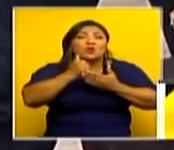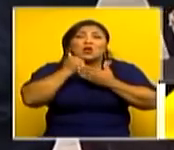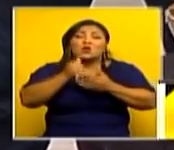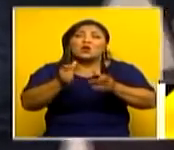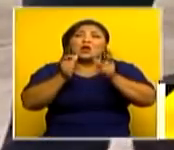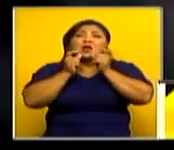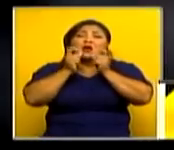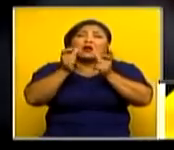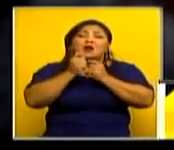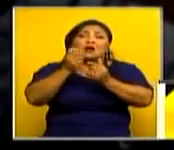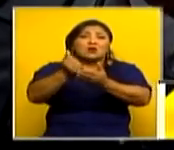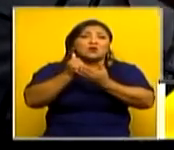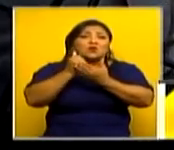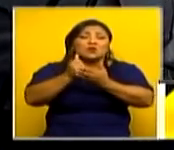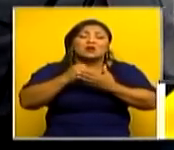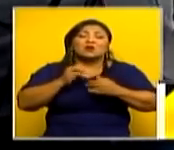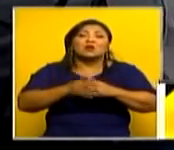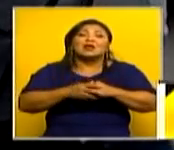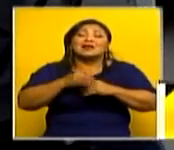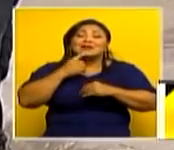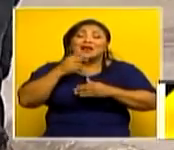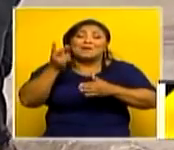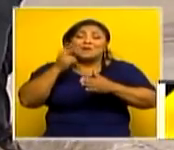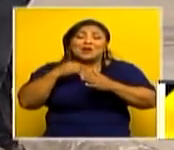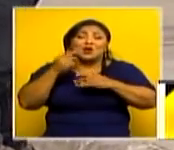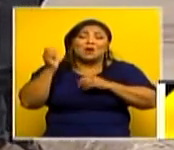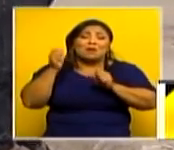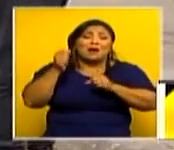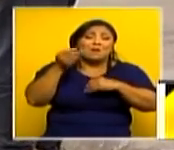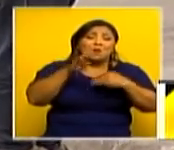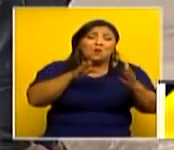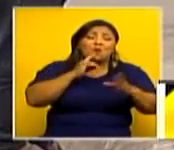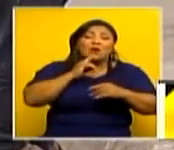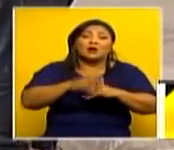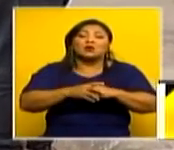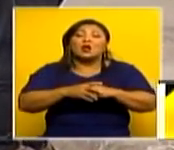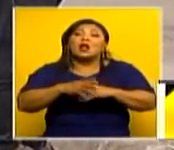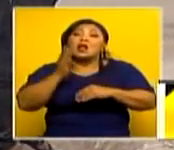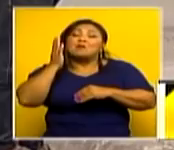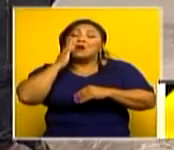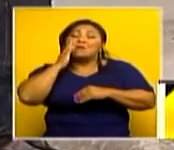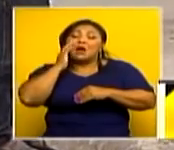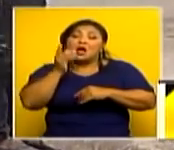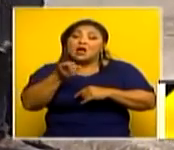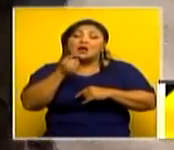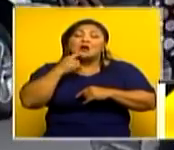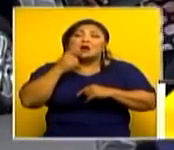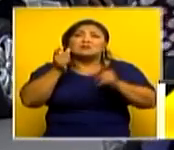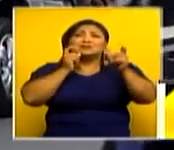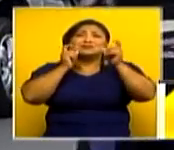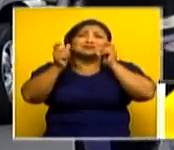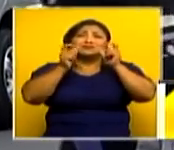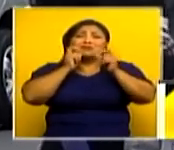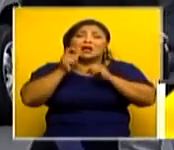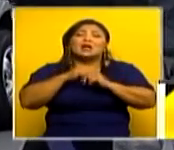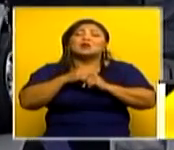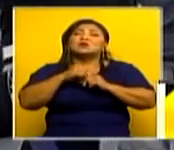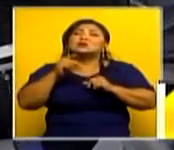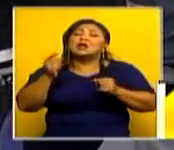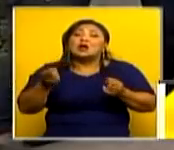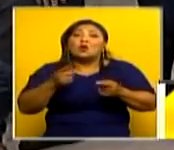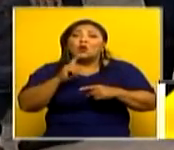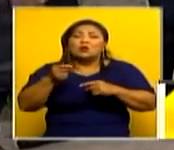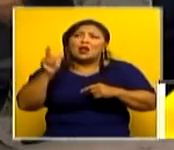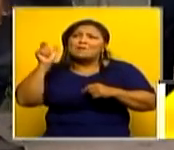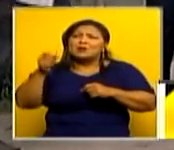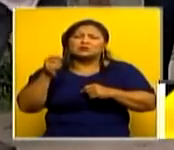socorro, ayúdame, que me matan a mi hijo. Los gritos de auxilio de la madre del fallecido dejaron atónito a todo el barrio a las 6 de la mañana.